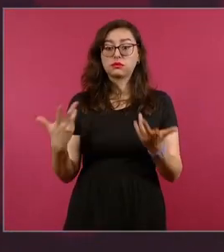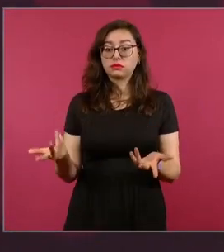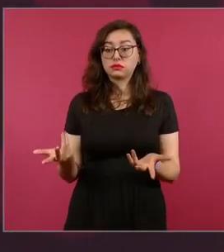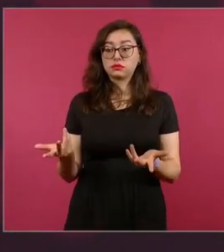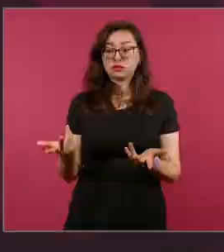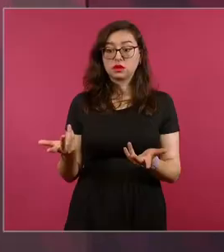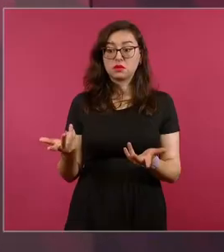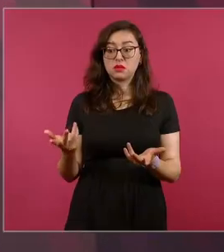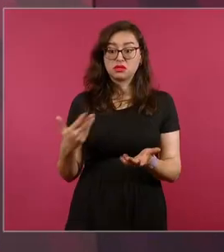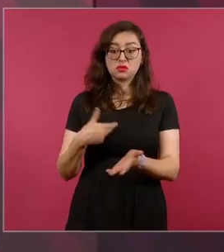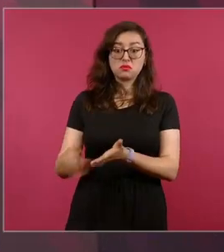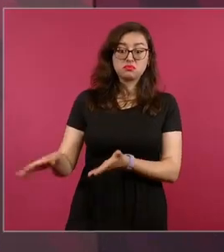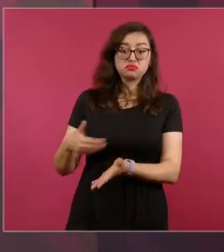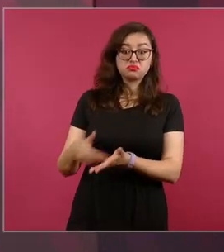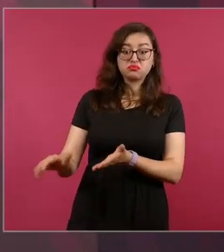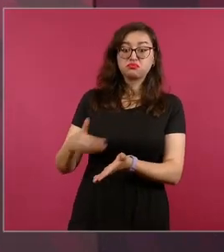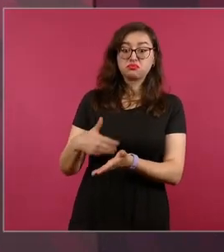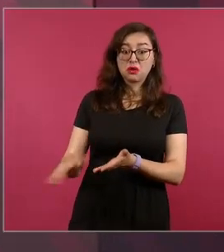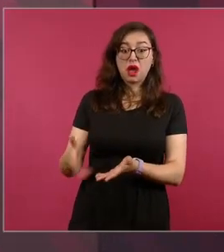recontratamos.